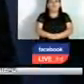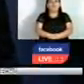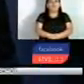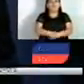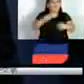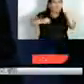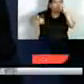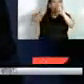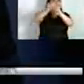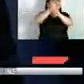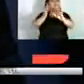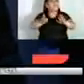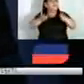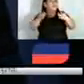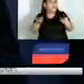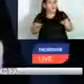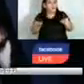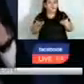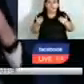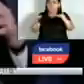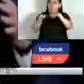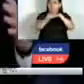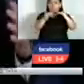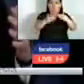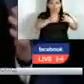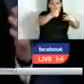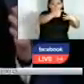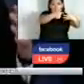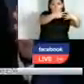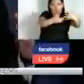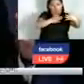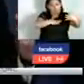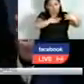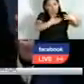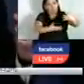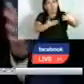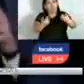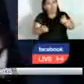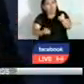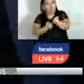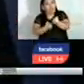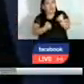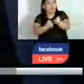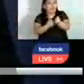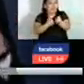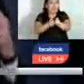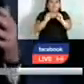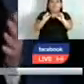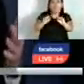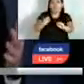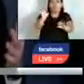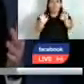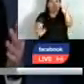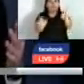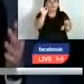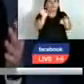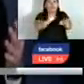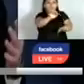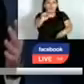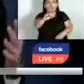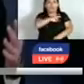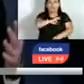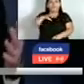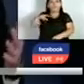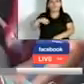Nuestro objetivo, por supuesto, es ser tan humanos como la ley establezca, ser tan restauradores como la ley nos permite ser, hacer justicia a estas